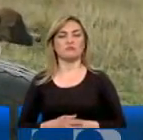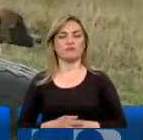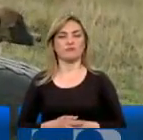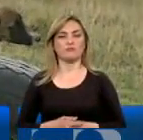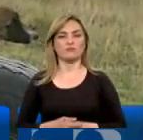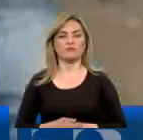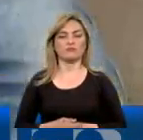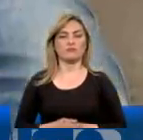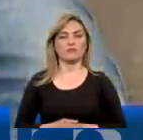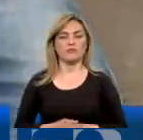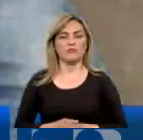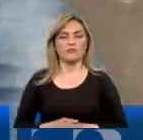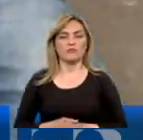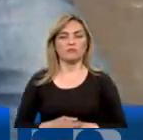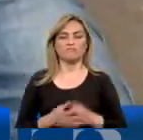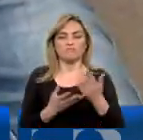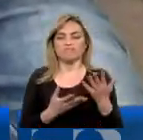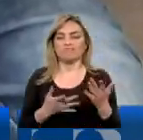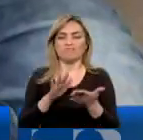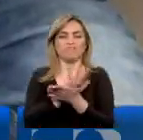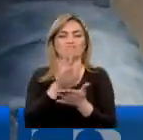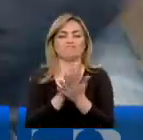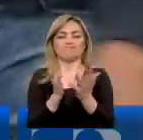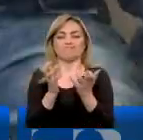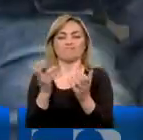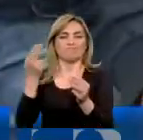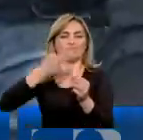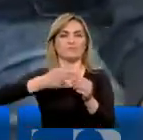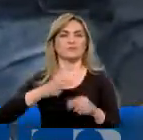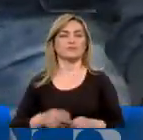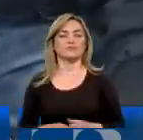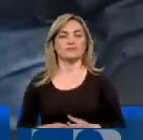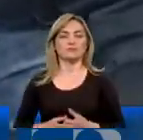Extrañan la escuela y quieren volver.